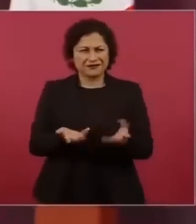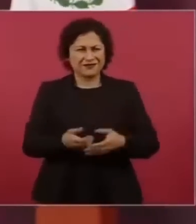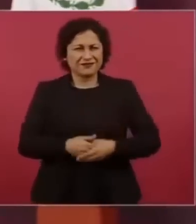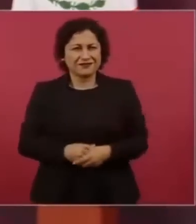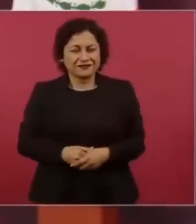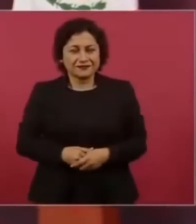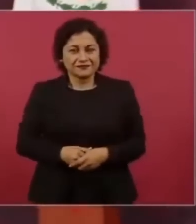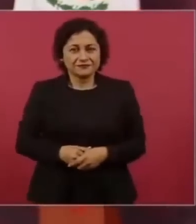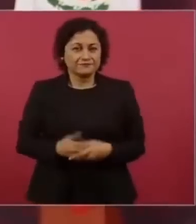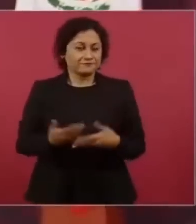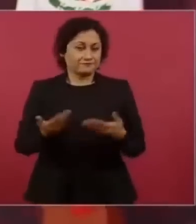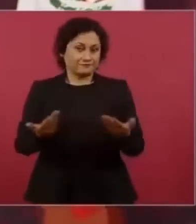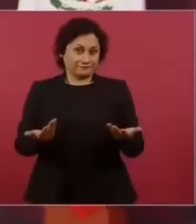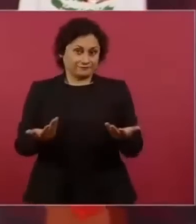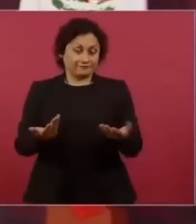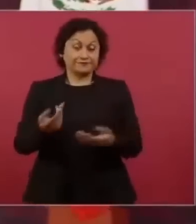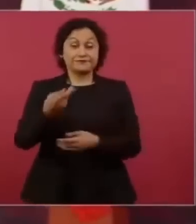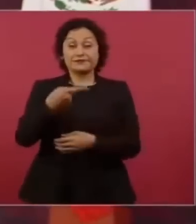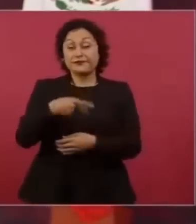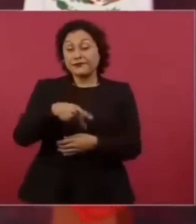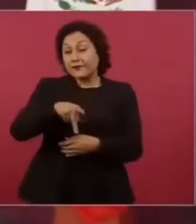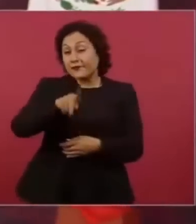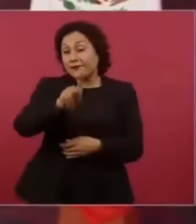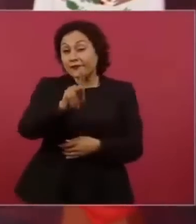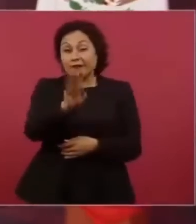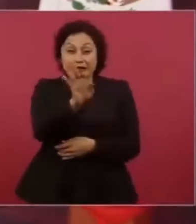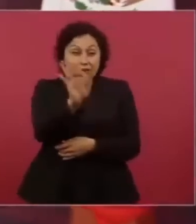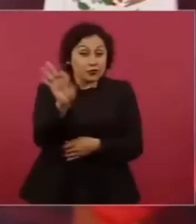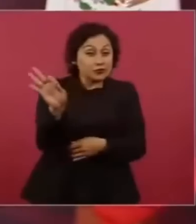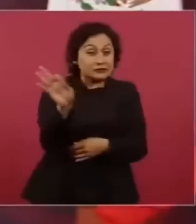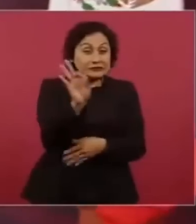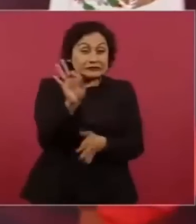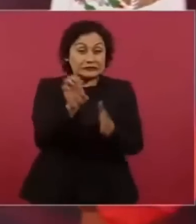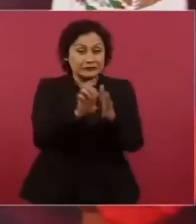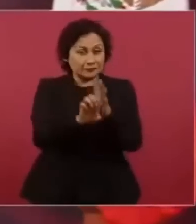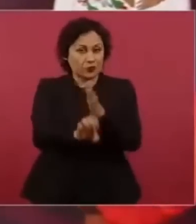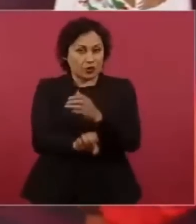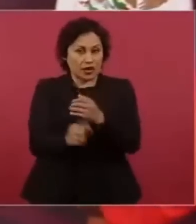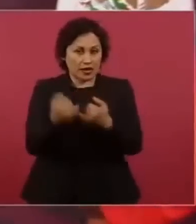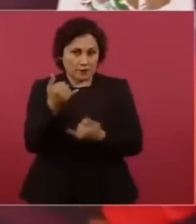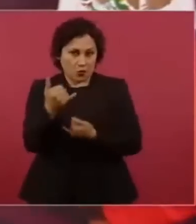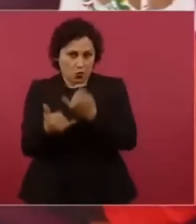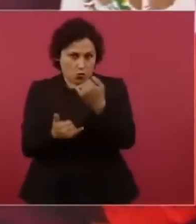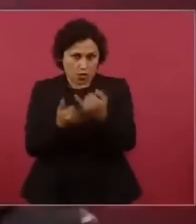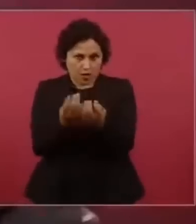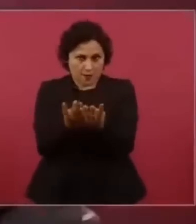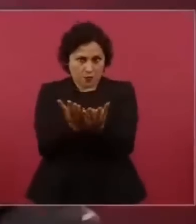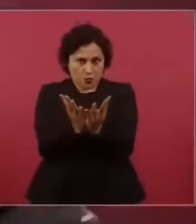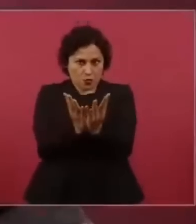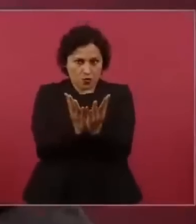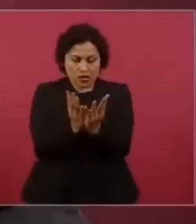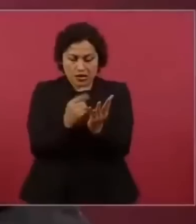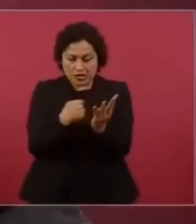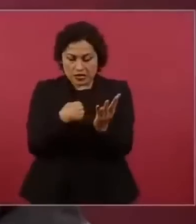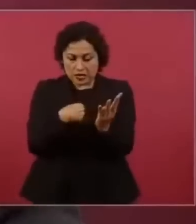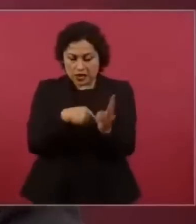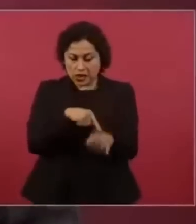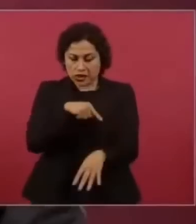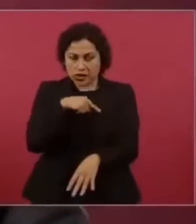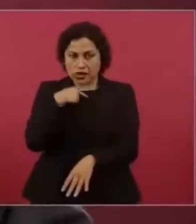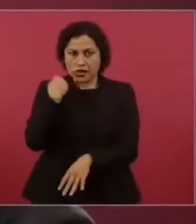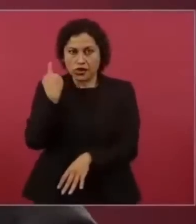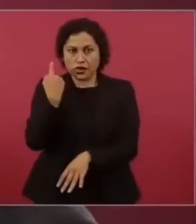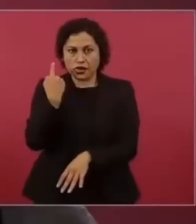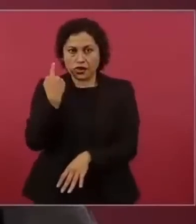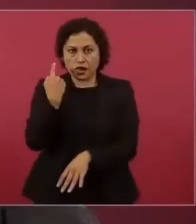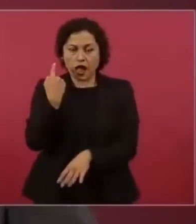Pero si les iba mal en la jugada de póker y perdían, entonces sí entraba el